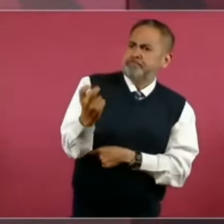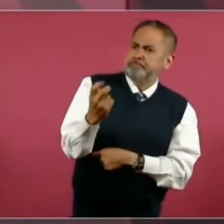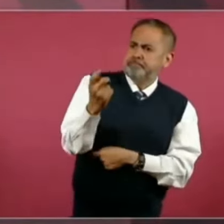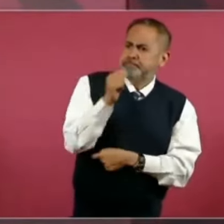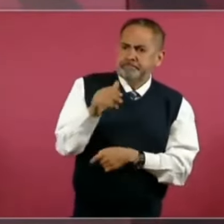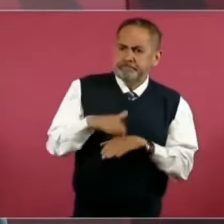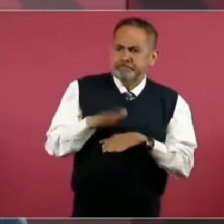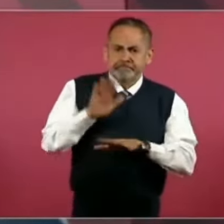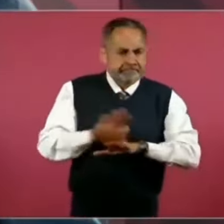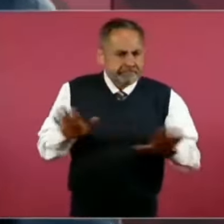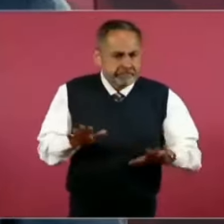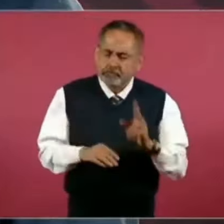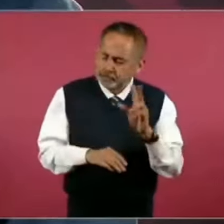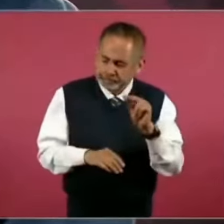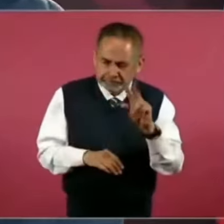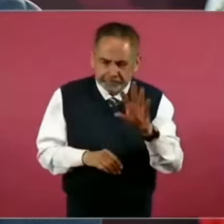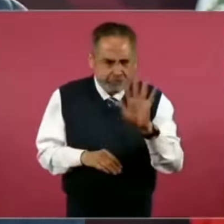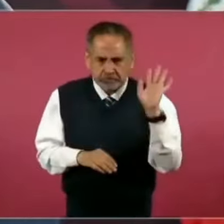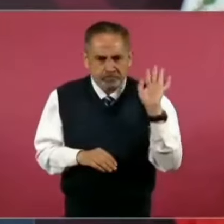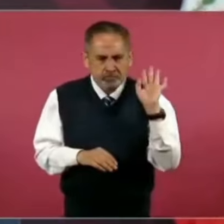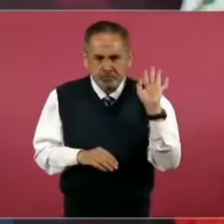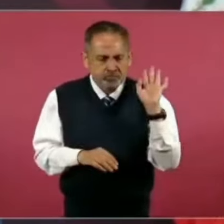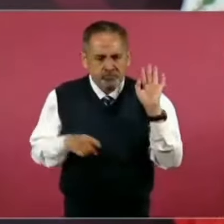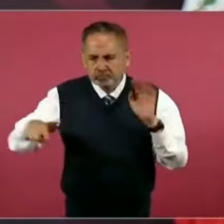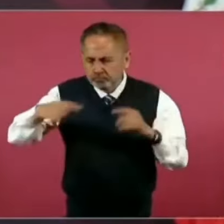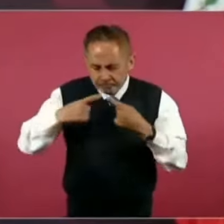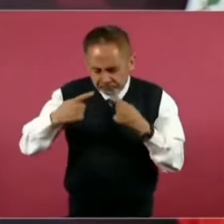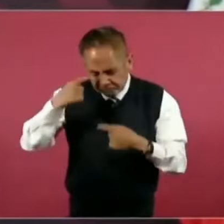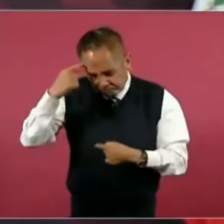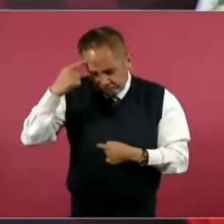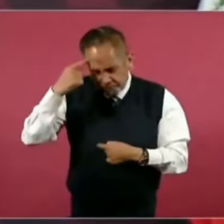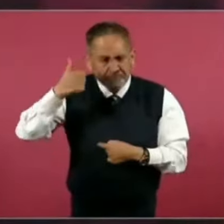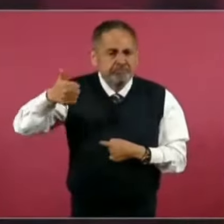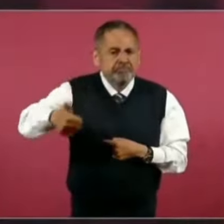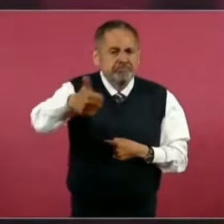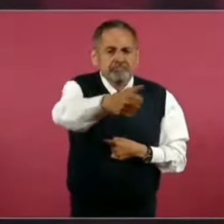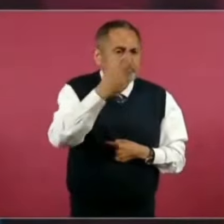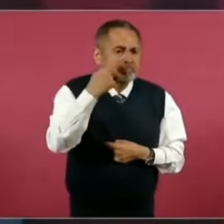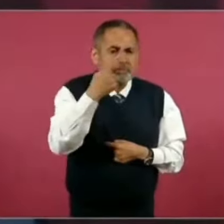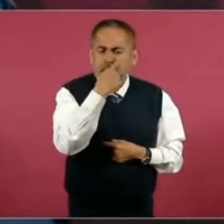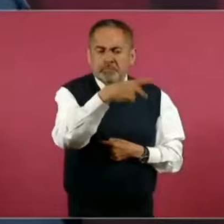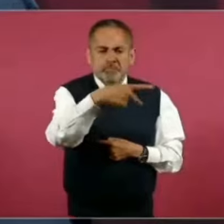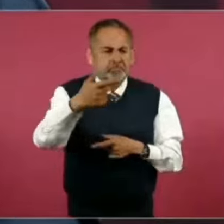que cada ciudadano sea libre